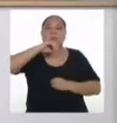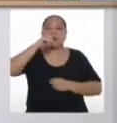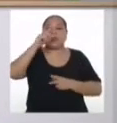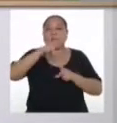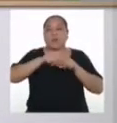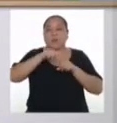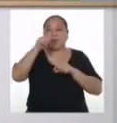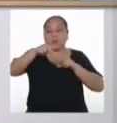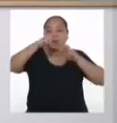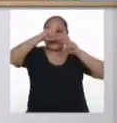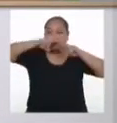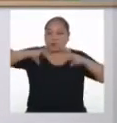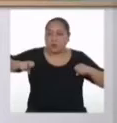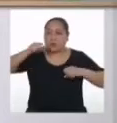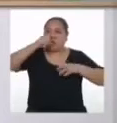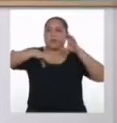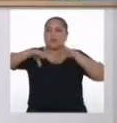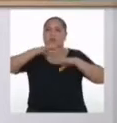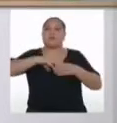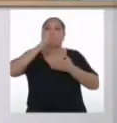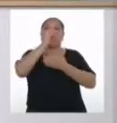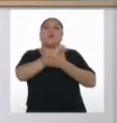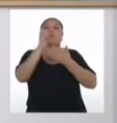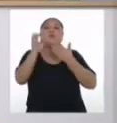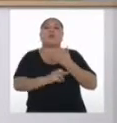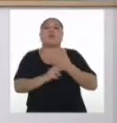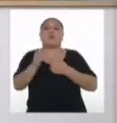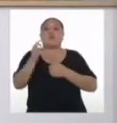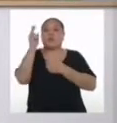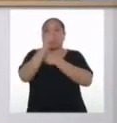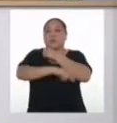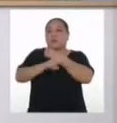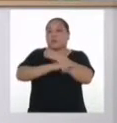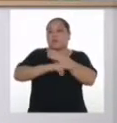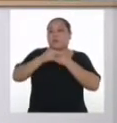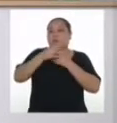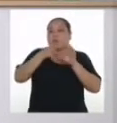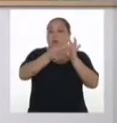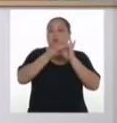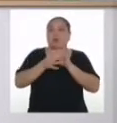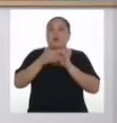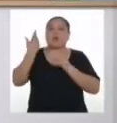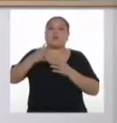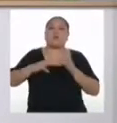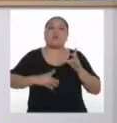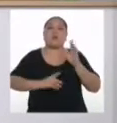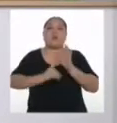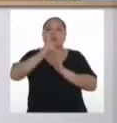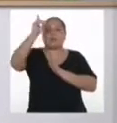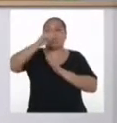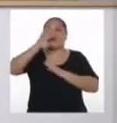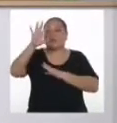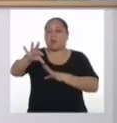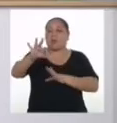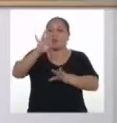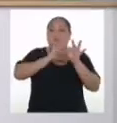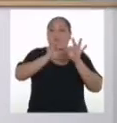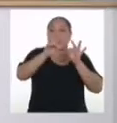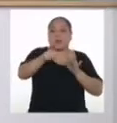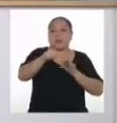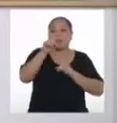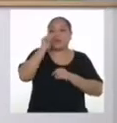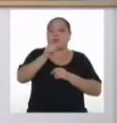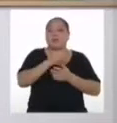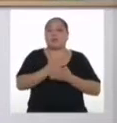que según este estudio realizado por el Programa de las Naciones Unidas para el Desarrollo, de donde hemos seleccionado